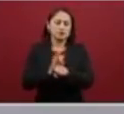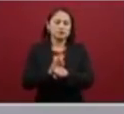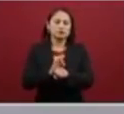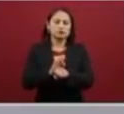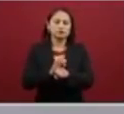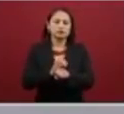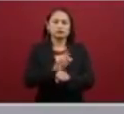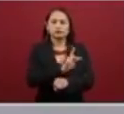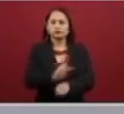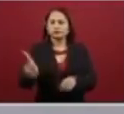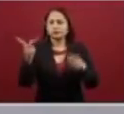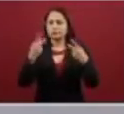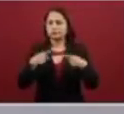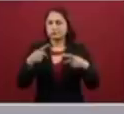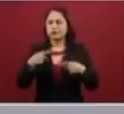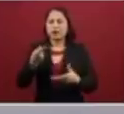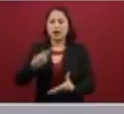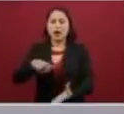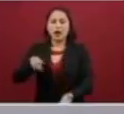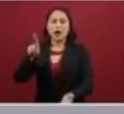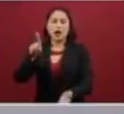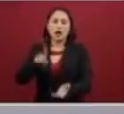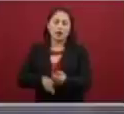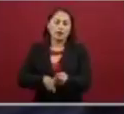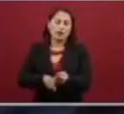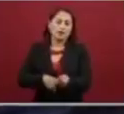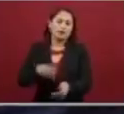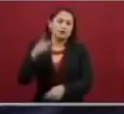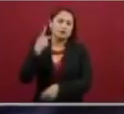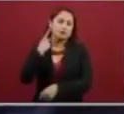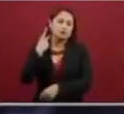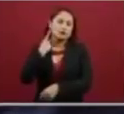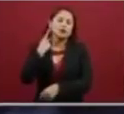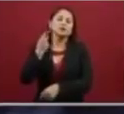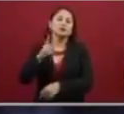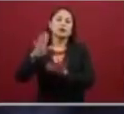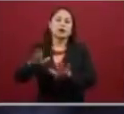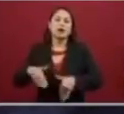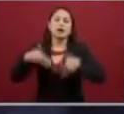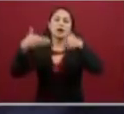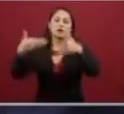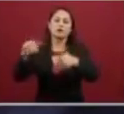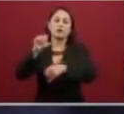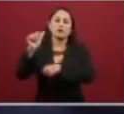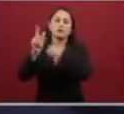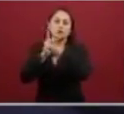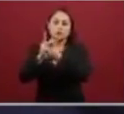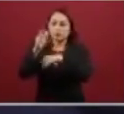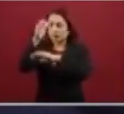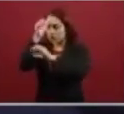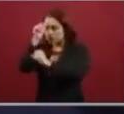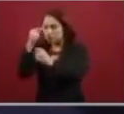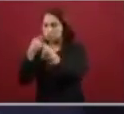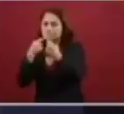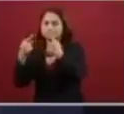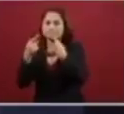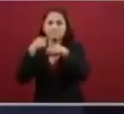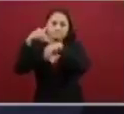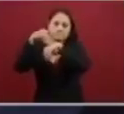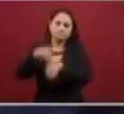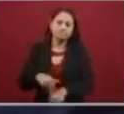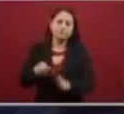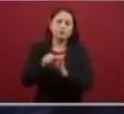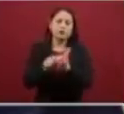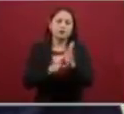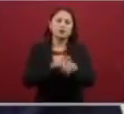política exterior del país se apega a los principios establecidos en el artículo 89